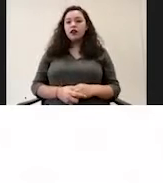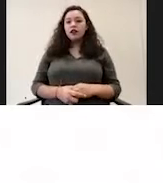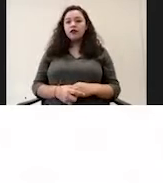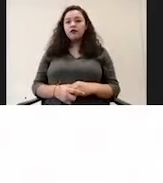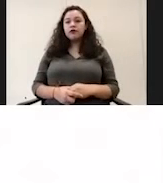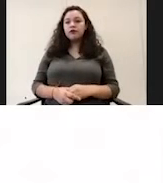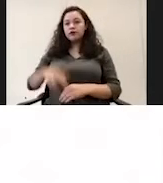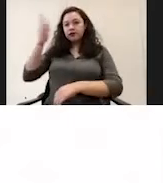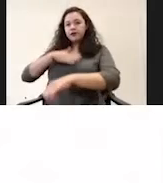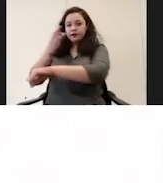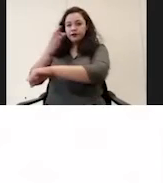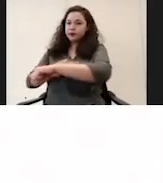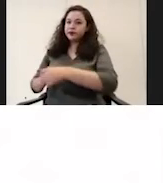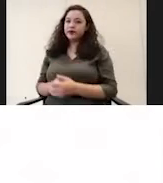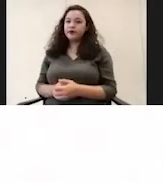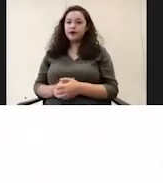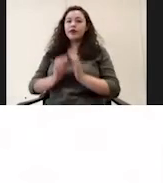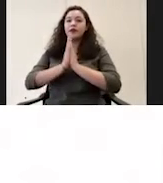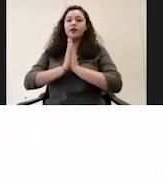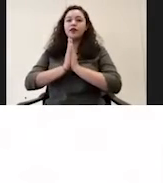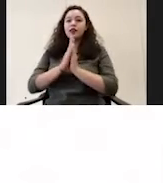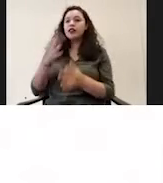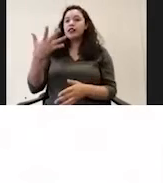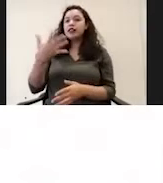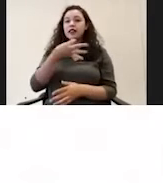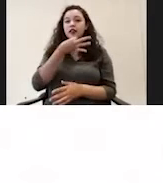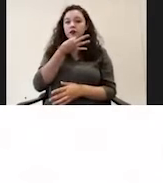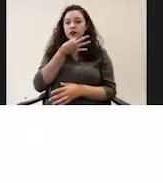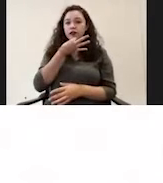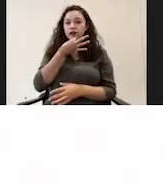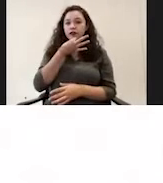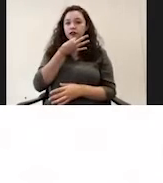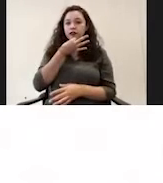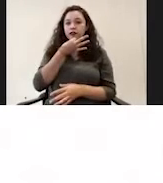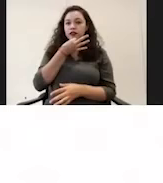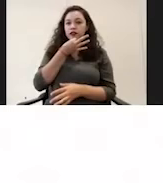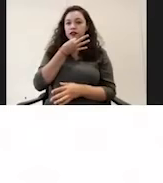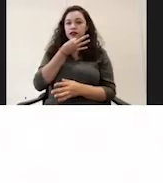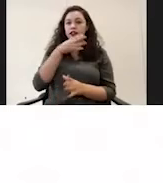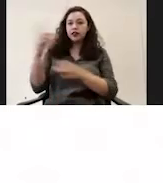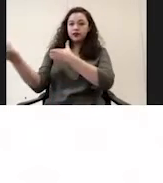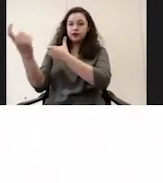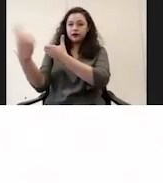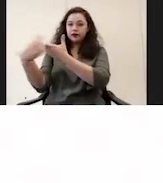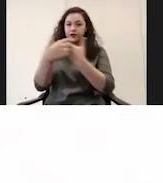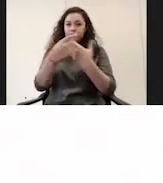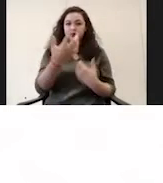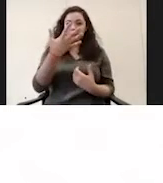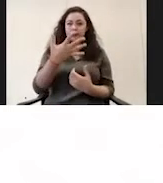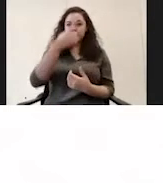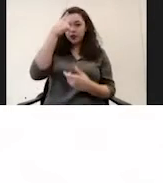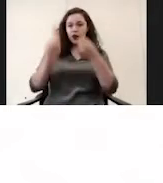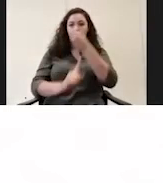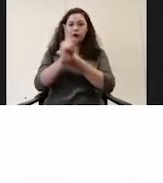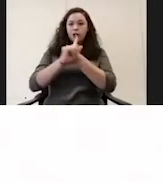Hola, buenas tardes. Un favor, en 5 minutos nos vamos a conectar para comenzar. Tenemos un problemita técnico,